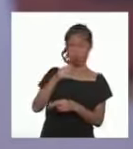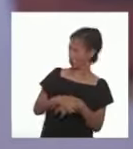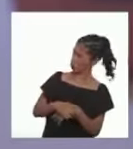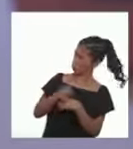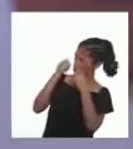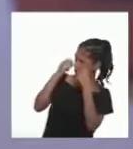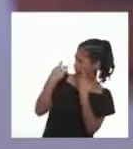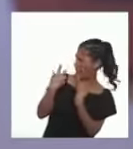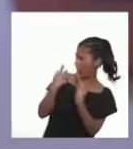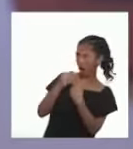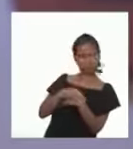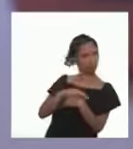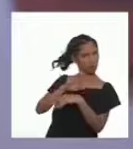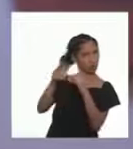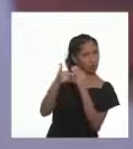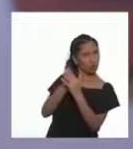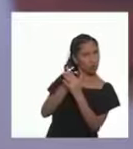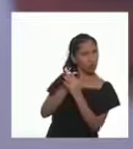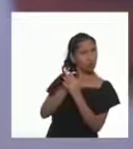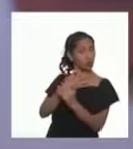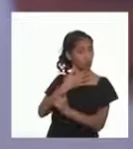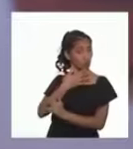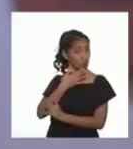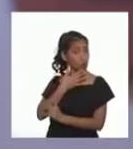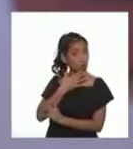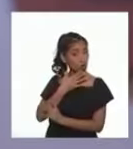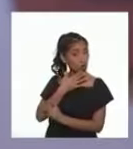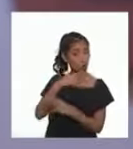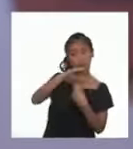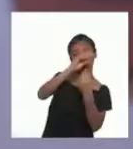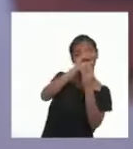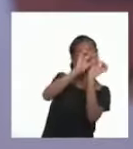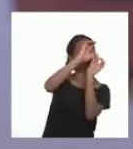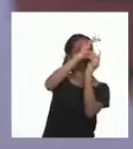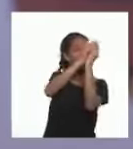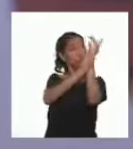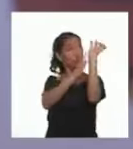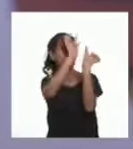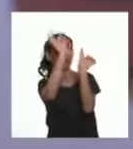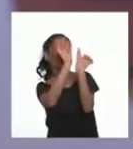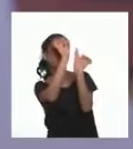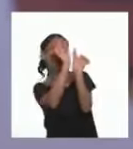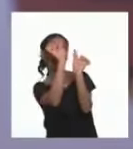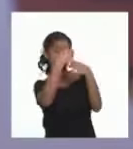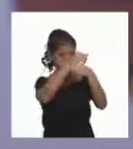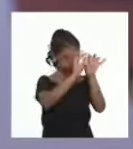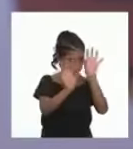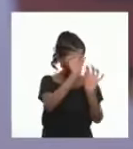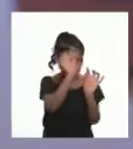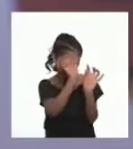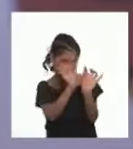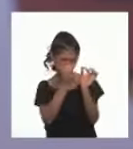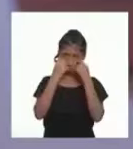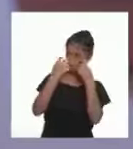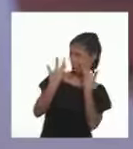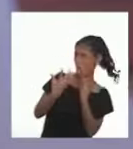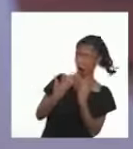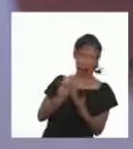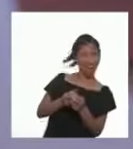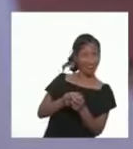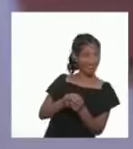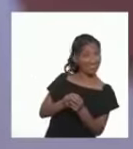¡Increíble! Sí. Todos esos colores salen de las plantas y los insectos.